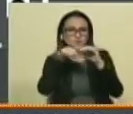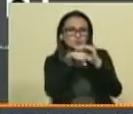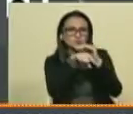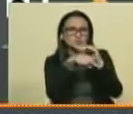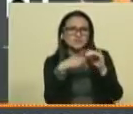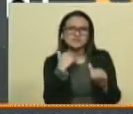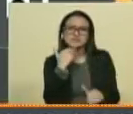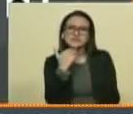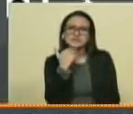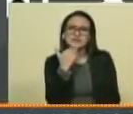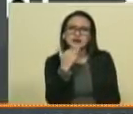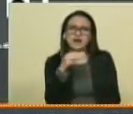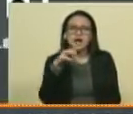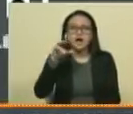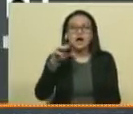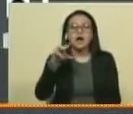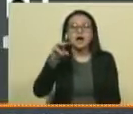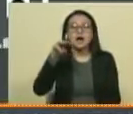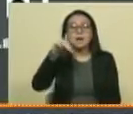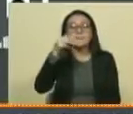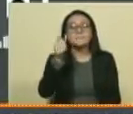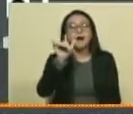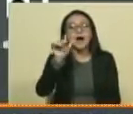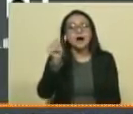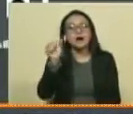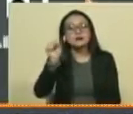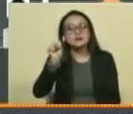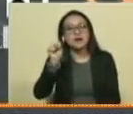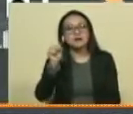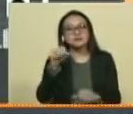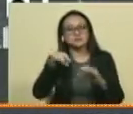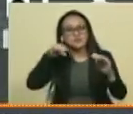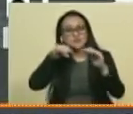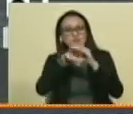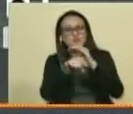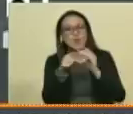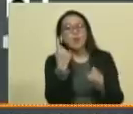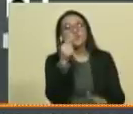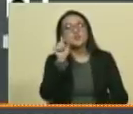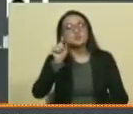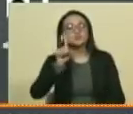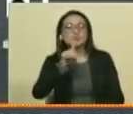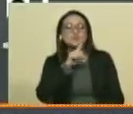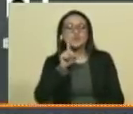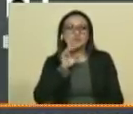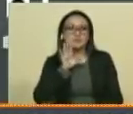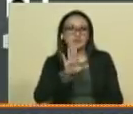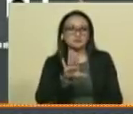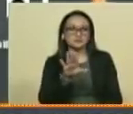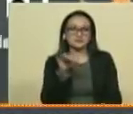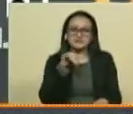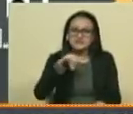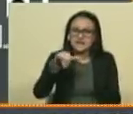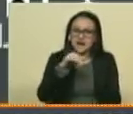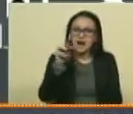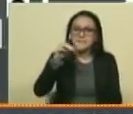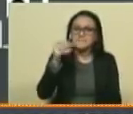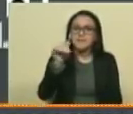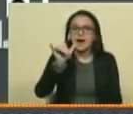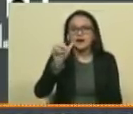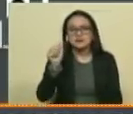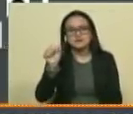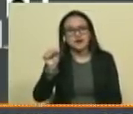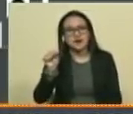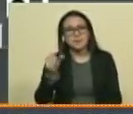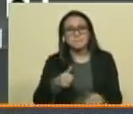cercano a Las Mallas, al lo que llaman el viaducto 1.1, que es el que está más cercano a Las Mallas, que es uno de los viaductos